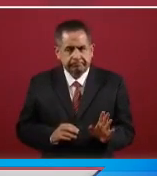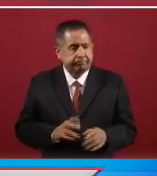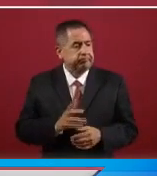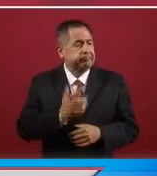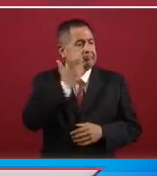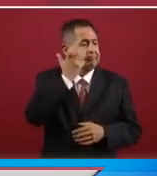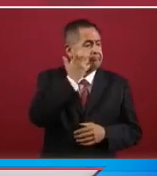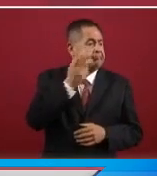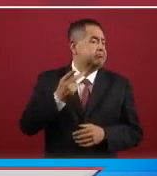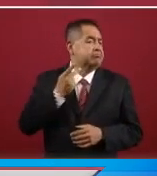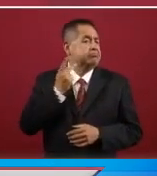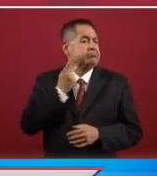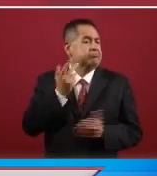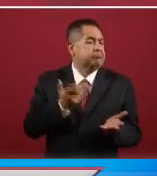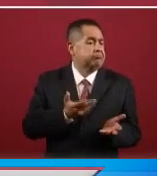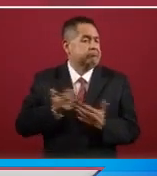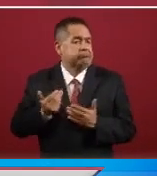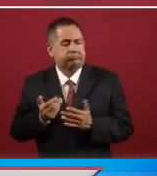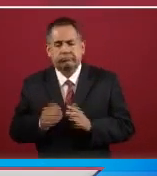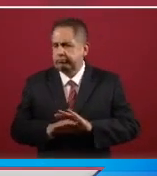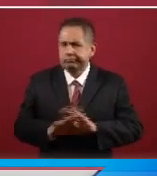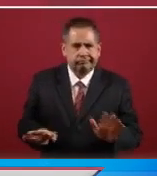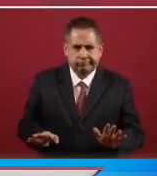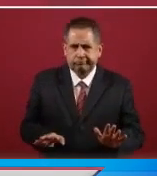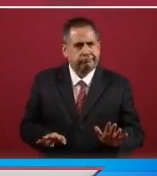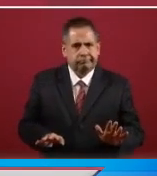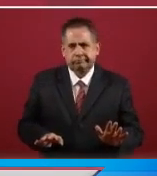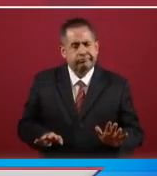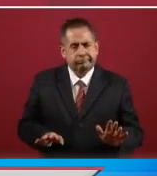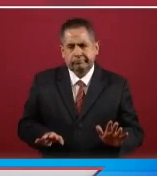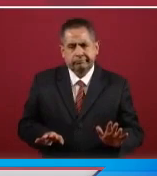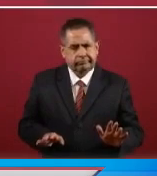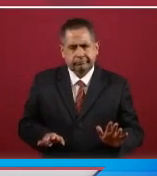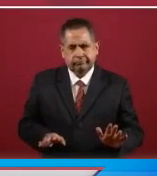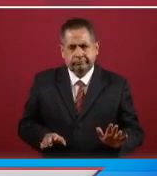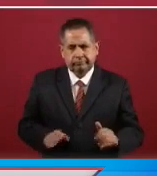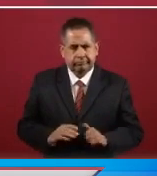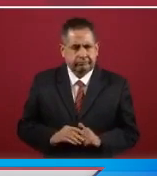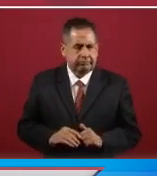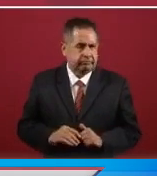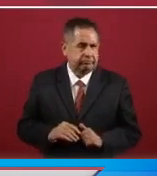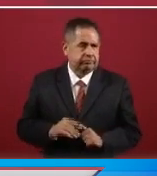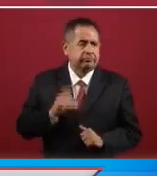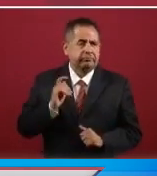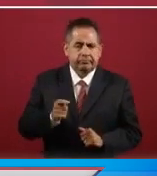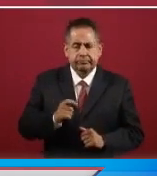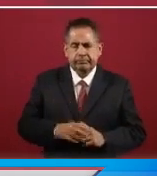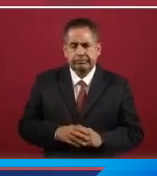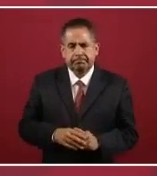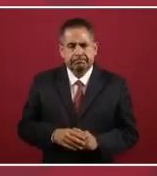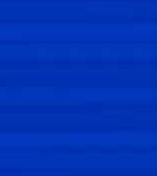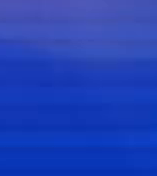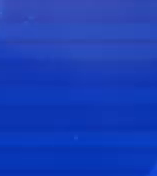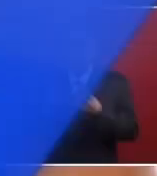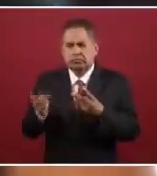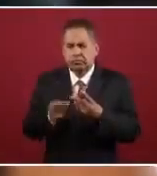Un legislador tiene todo el derecho para expresarse y manifestarse, ya que son poderes autónomos, evitando siempre los